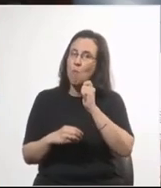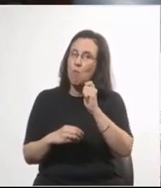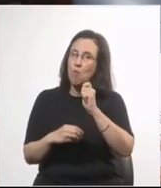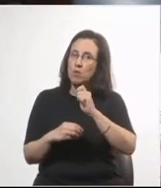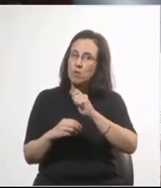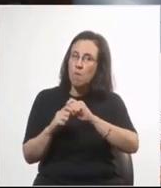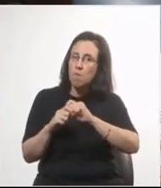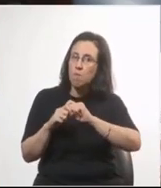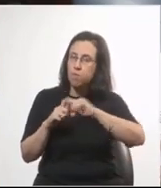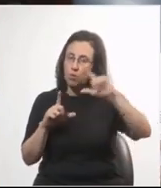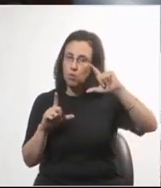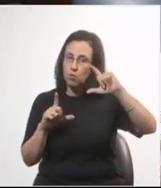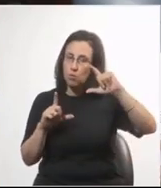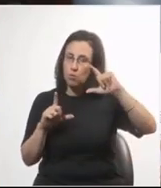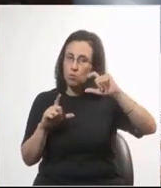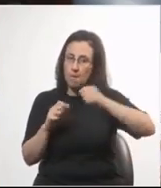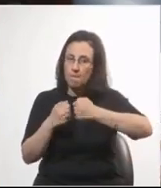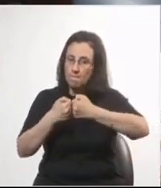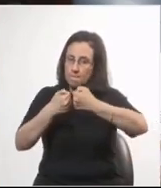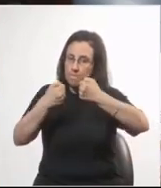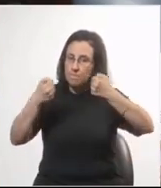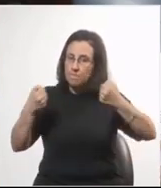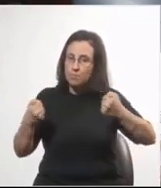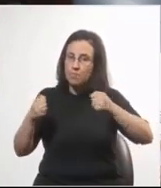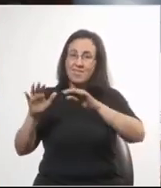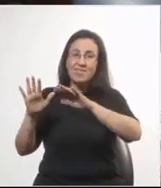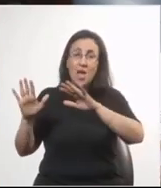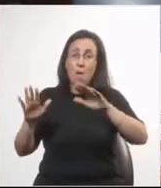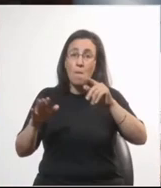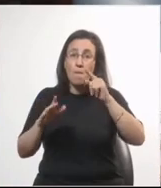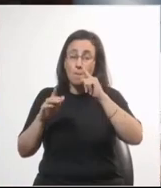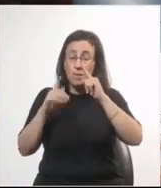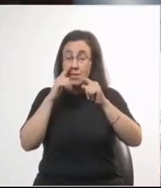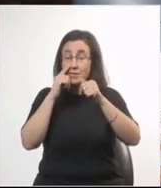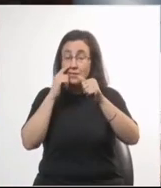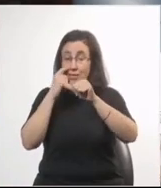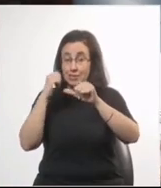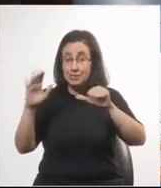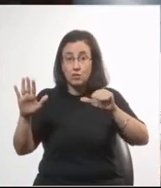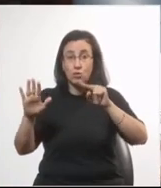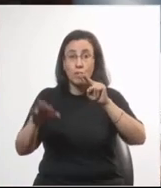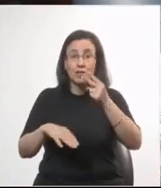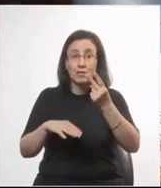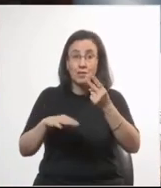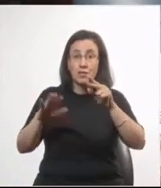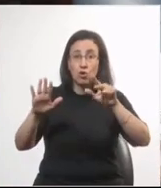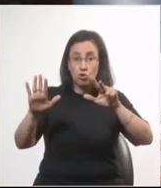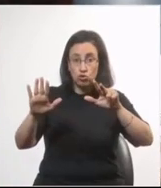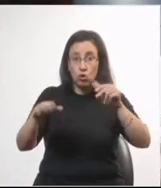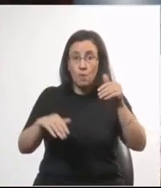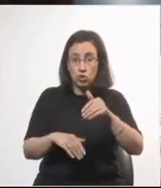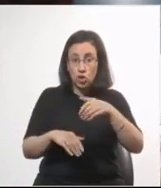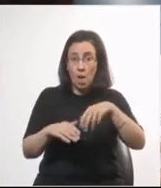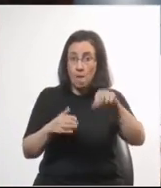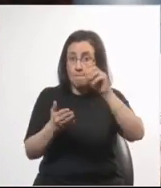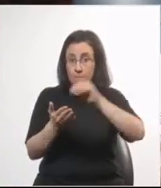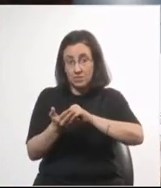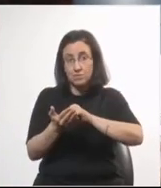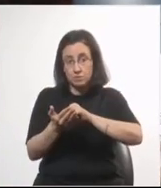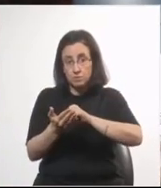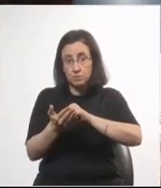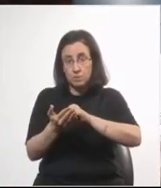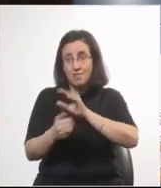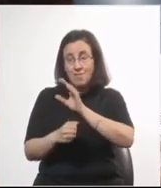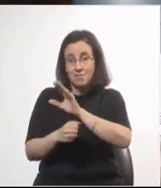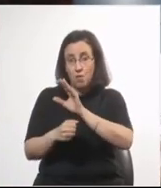volumen, tenemos 10.628 millones de dólares más de deuda pública y además como porcentaje